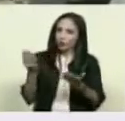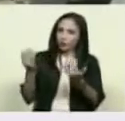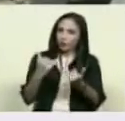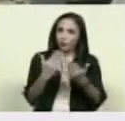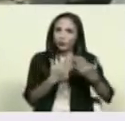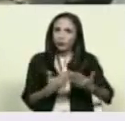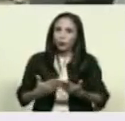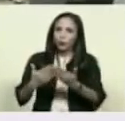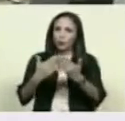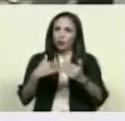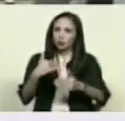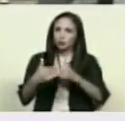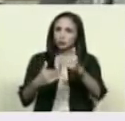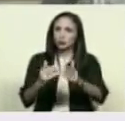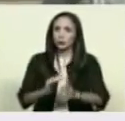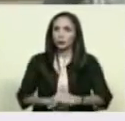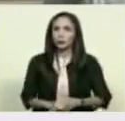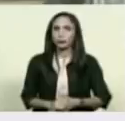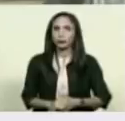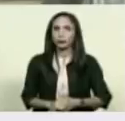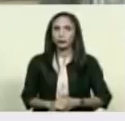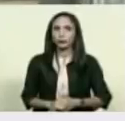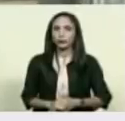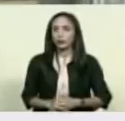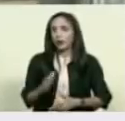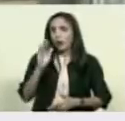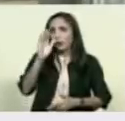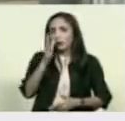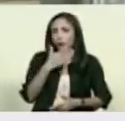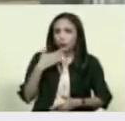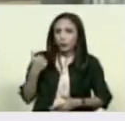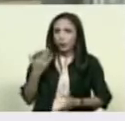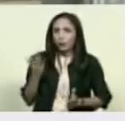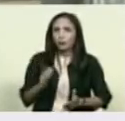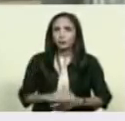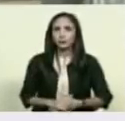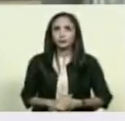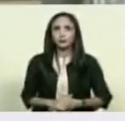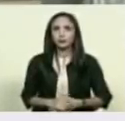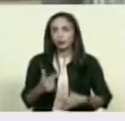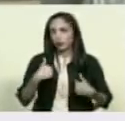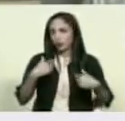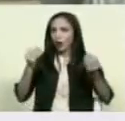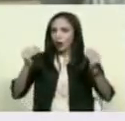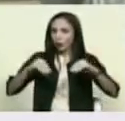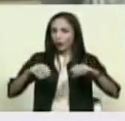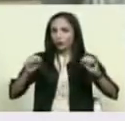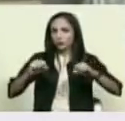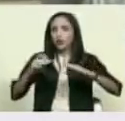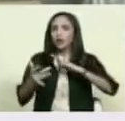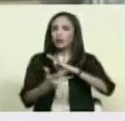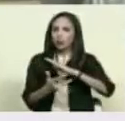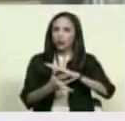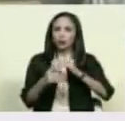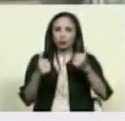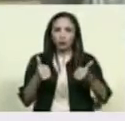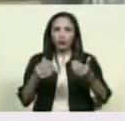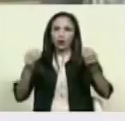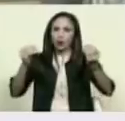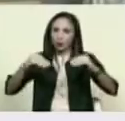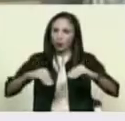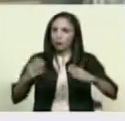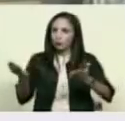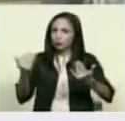estudio. Es garantizarle el futuro desde ya a la juventud. Yo estoy de acuerdo con incorporar los tecnológicos. Hay